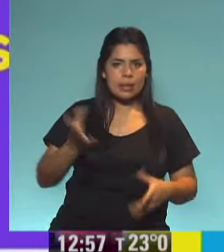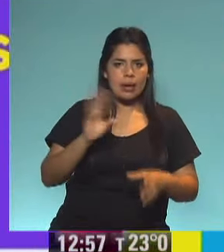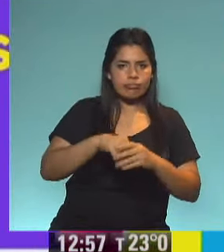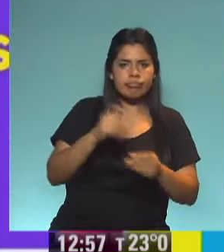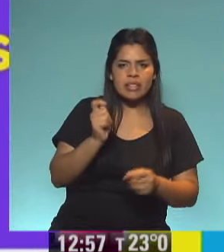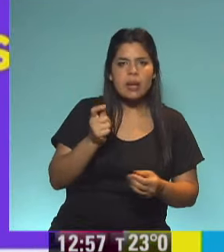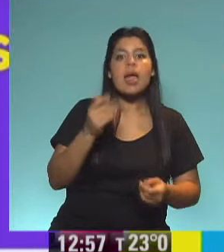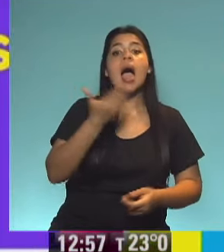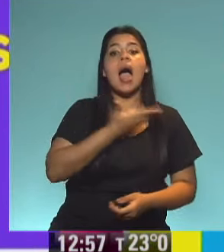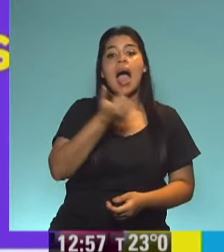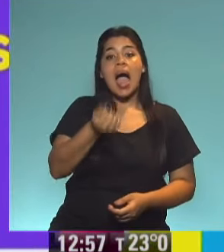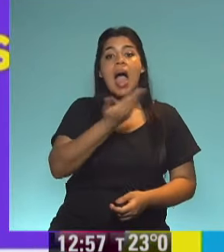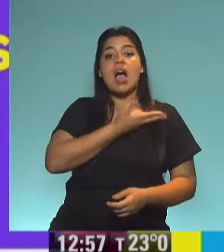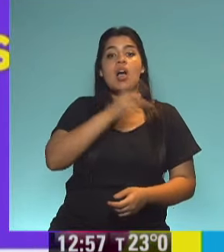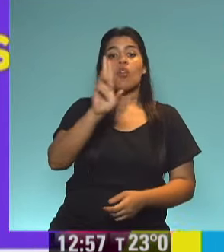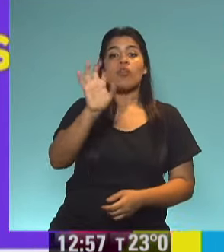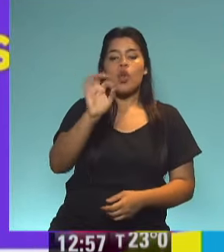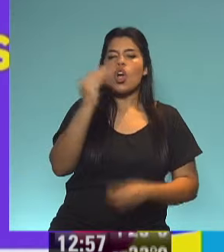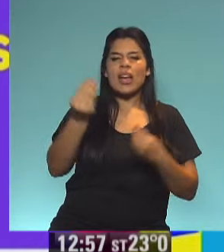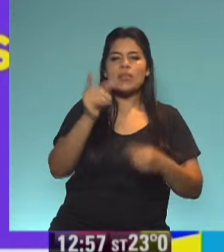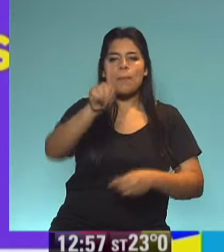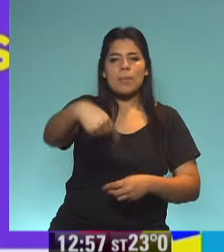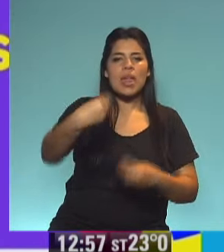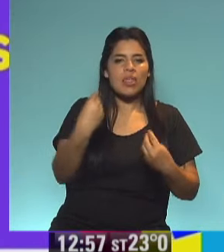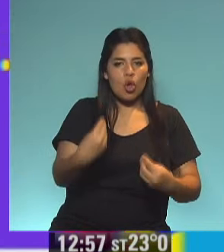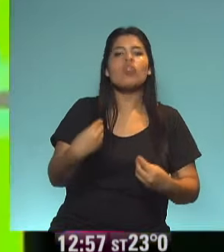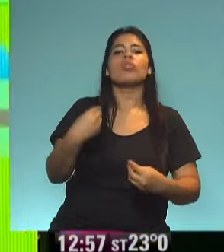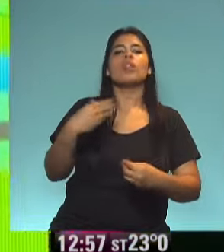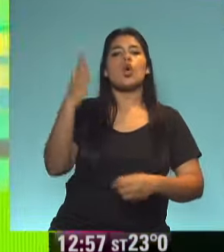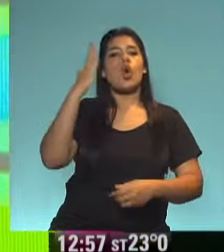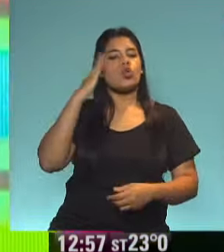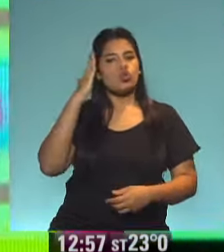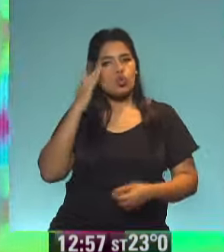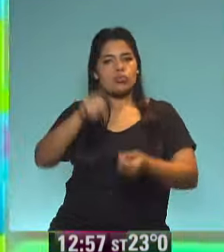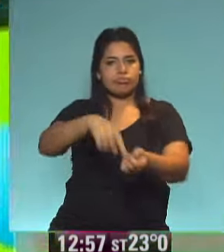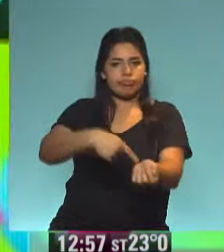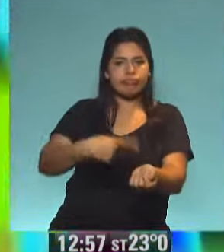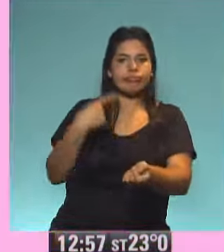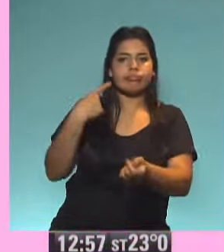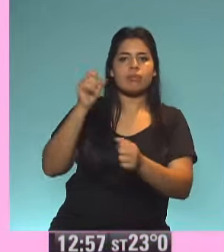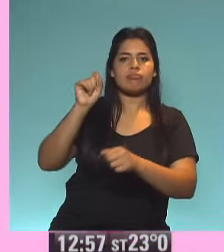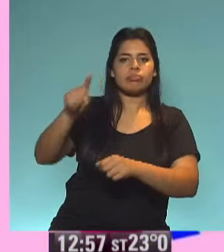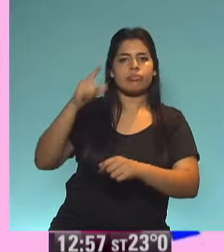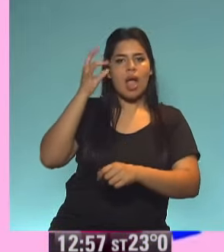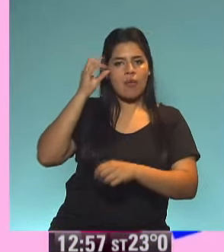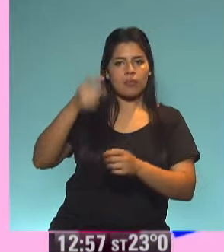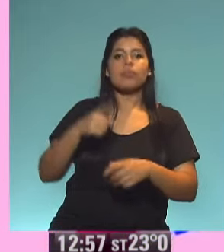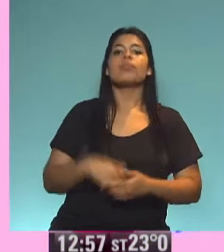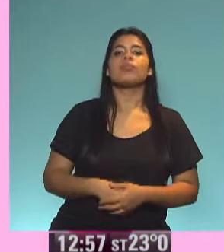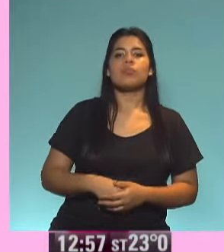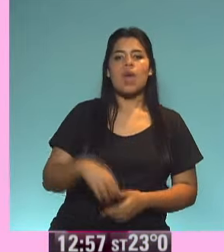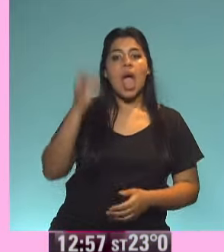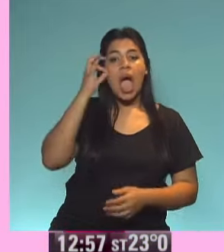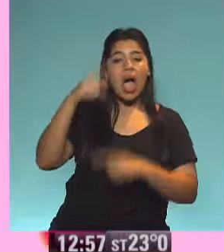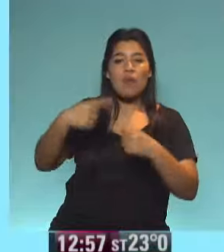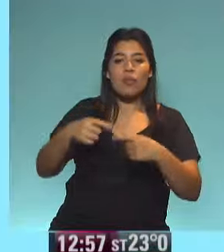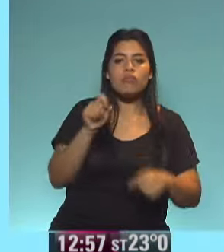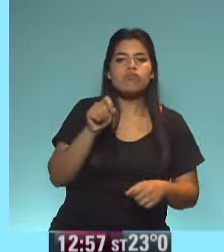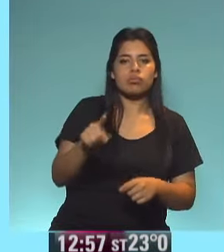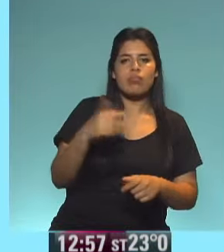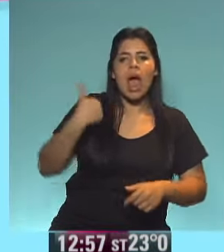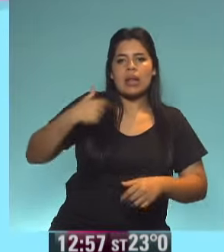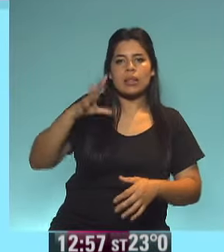Afro viene de las costumbres y usos de origen africano. Argentina también es afro. Precisa afrodescendente en Argentina